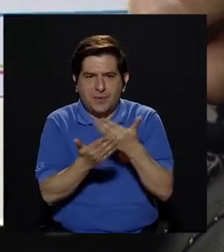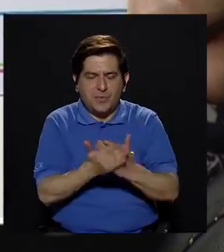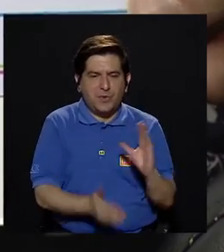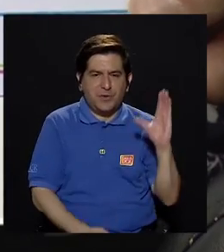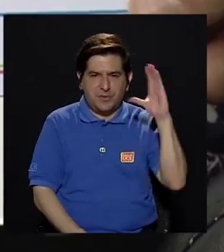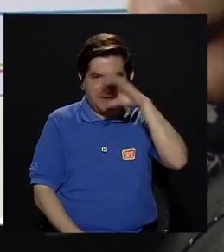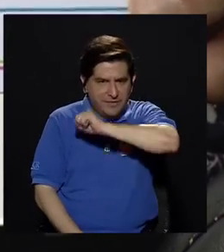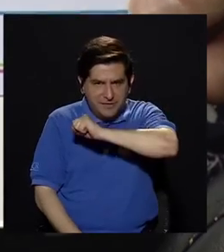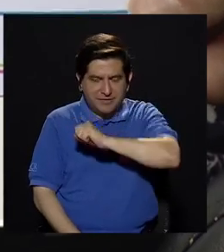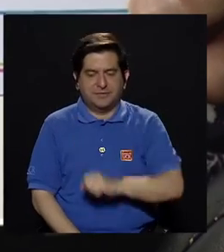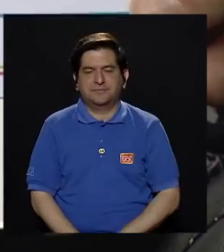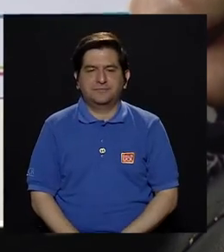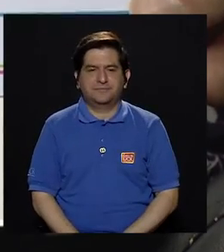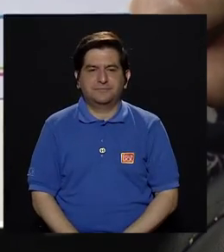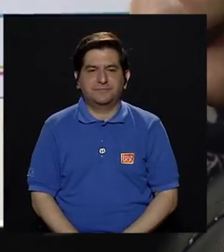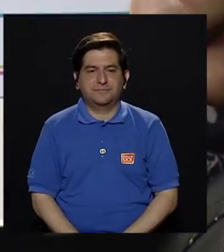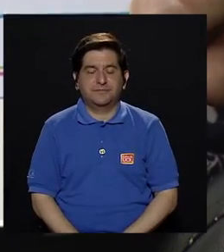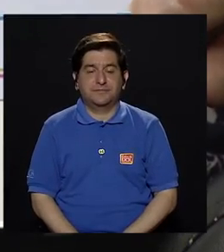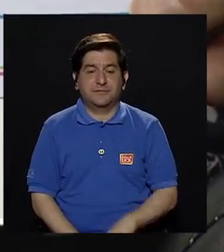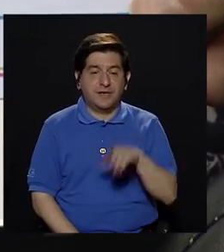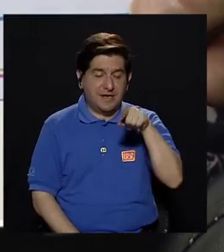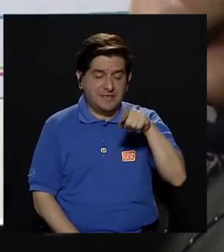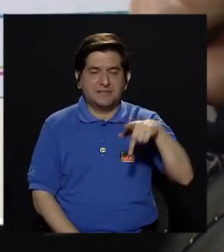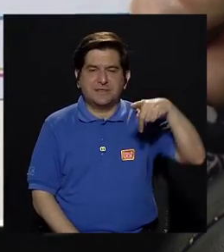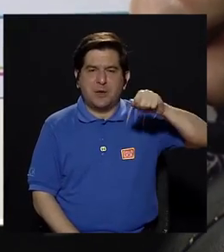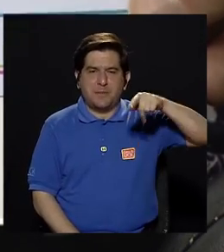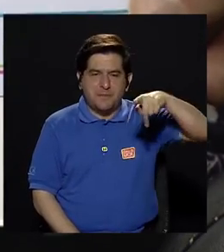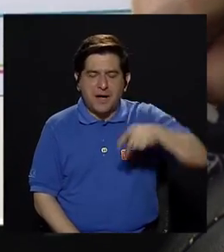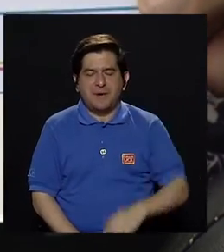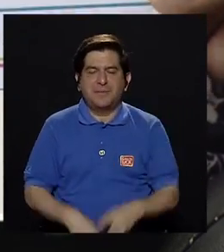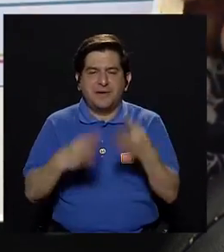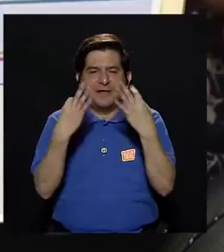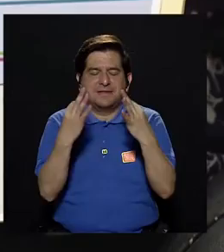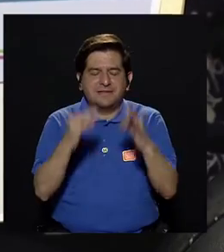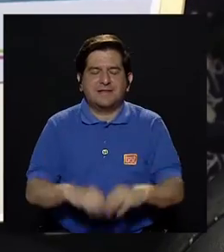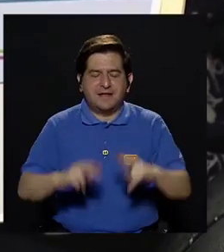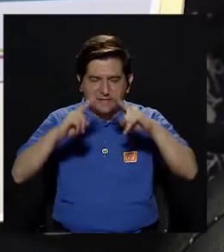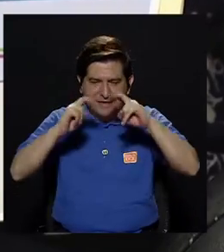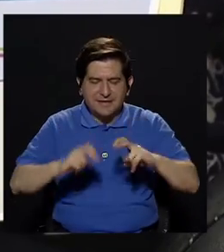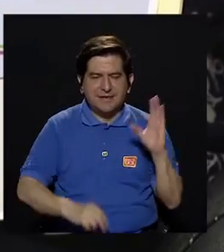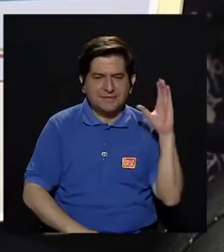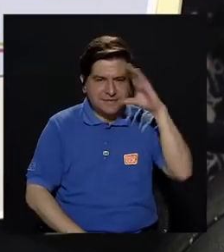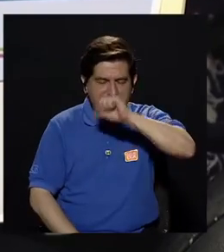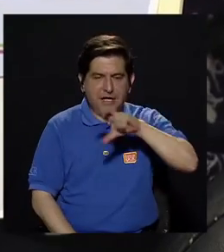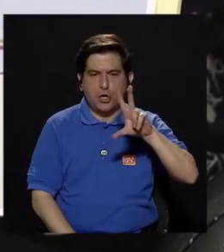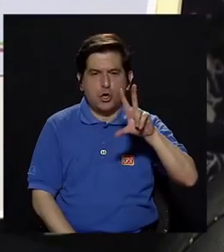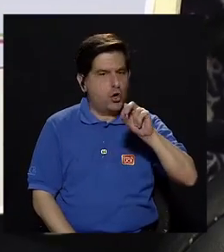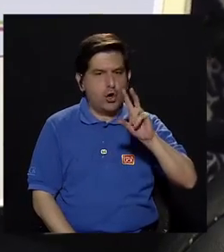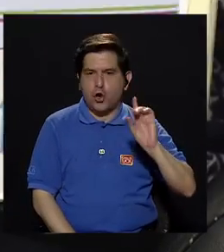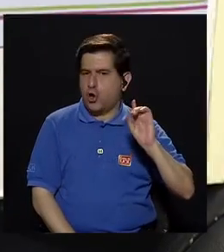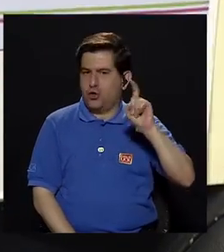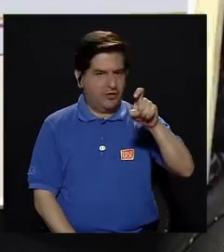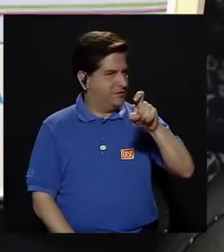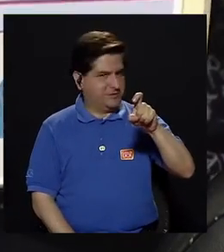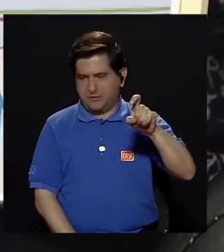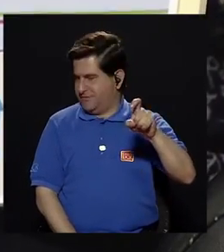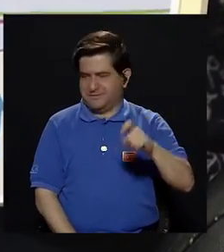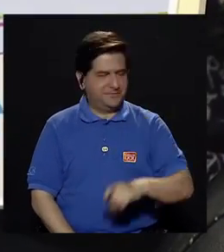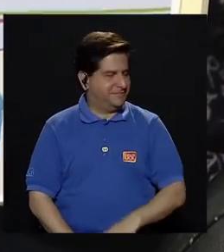de detección, ¿verdad? Porque la citología es una prueba de detección, no de diagnóstico, ¿verdad?